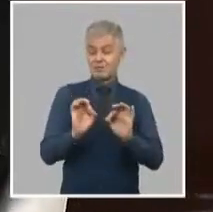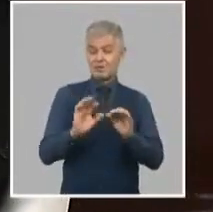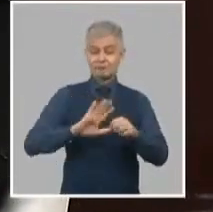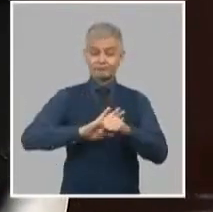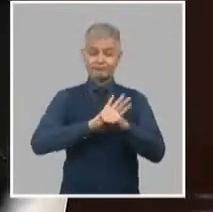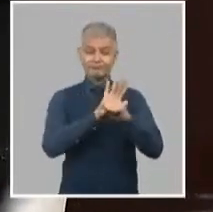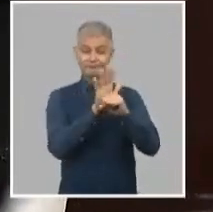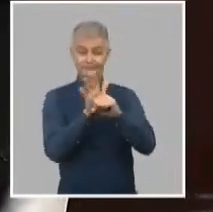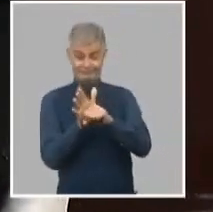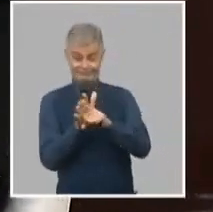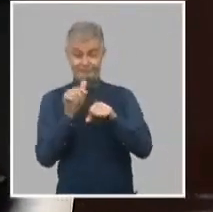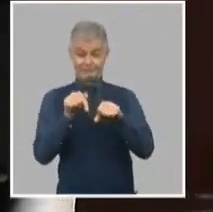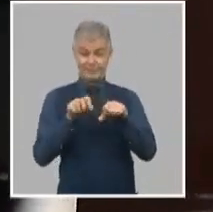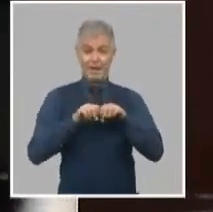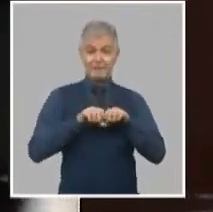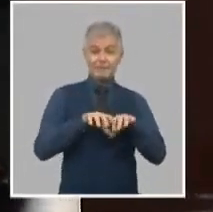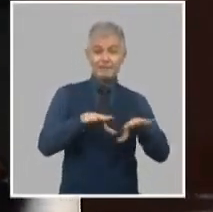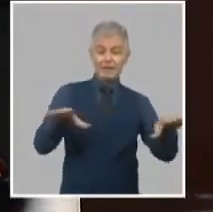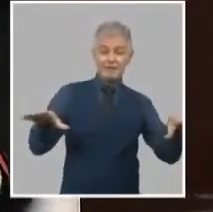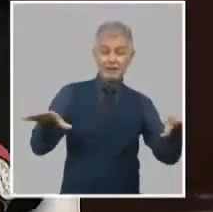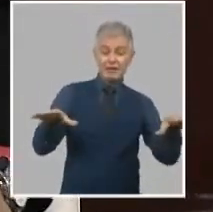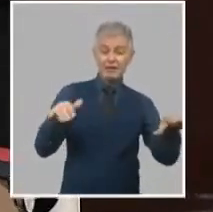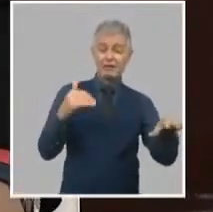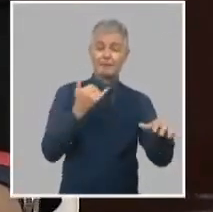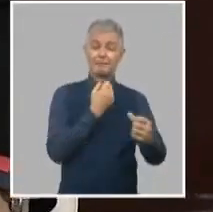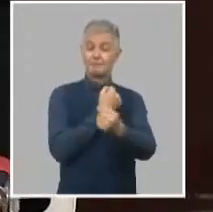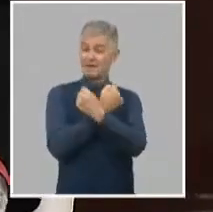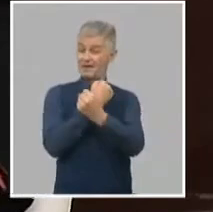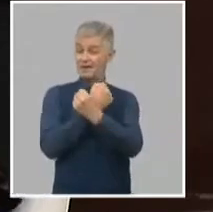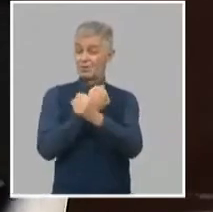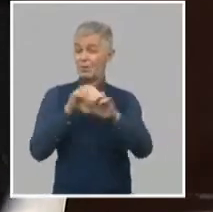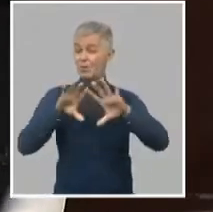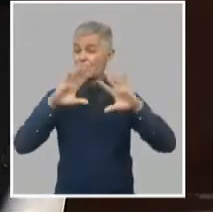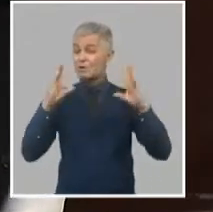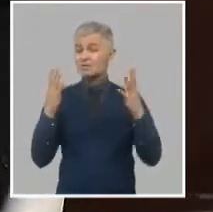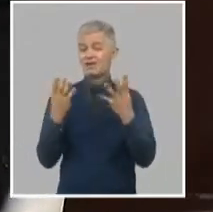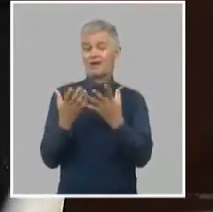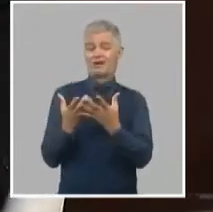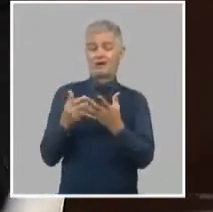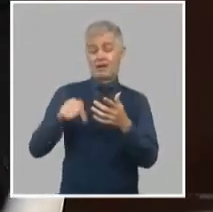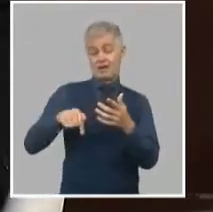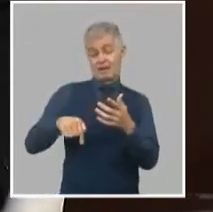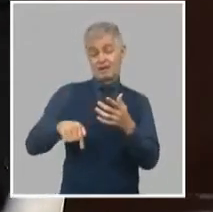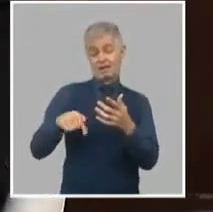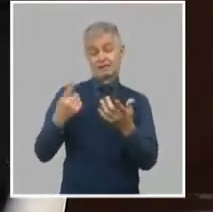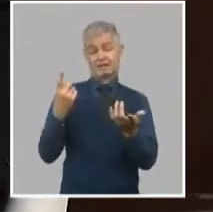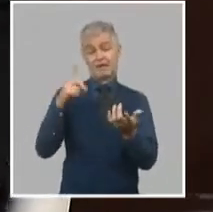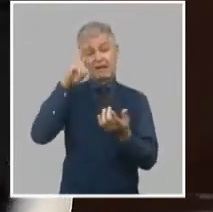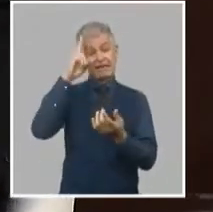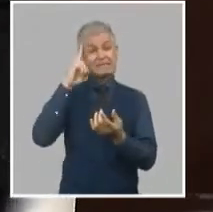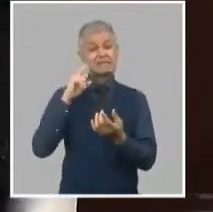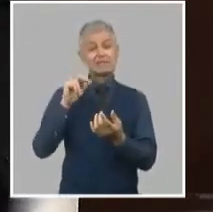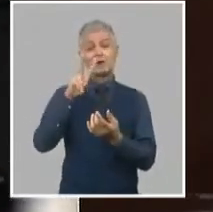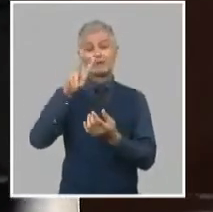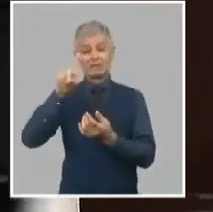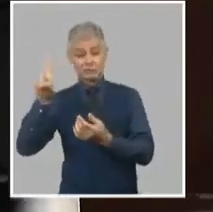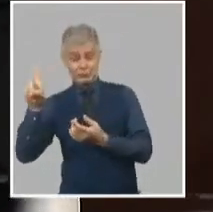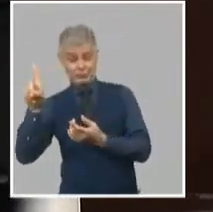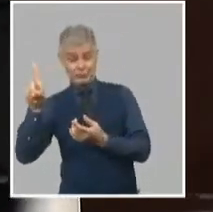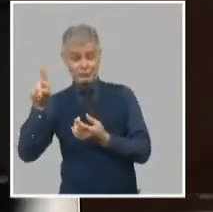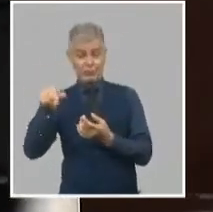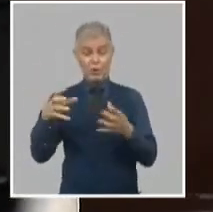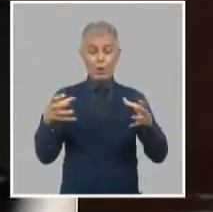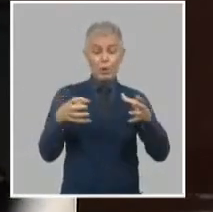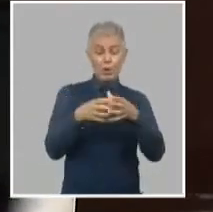como pandemia y el mayor peligro sanitario para la humanidad en este siglo XXI, el contingente internacionalista